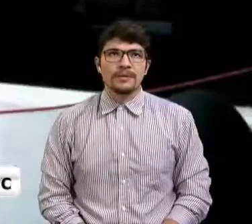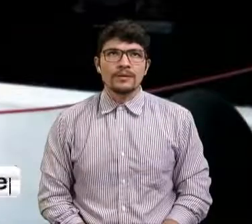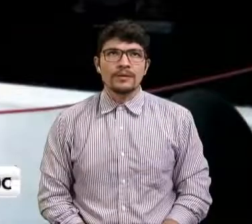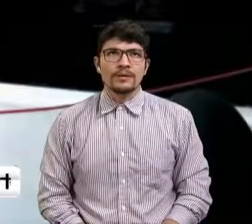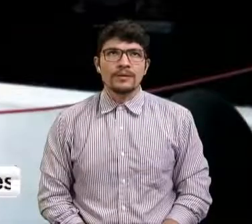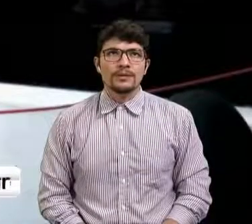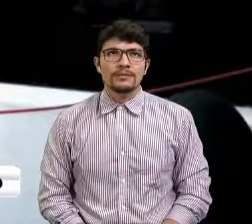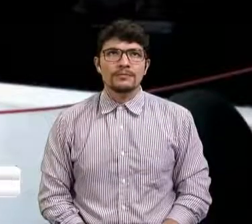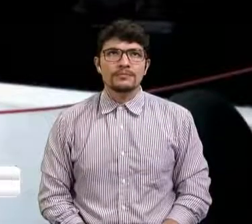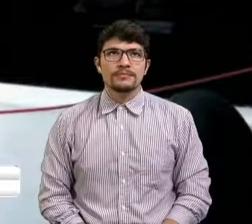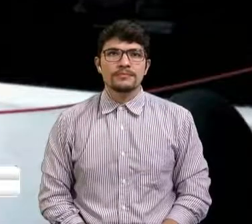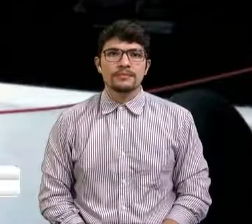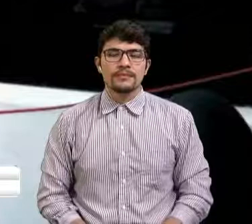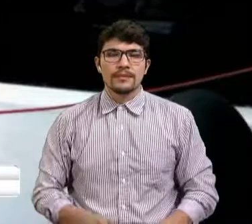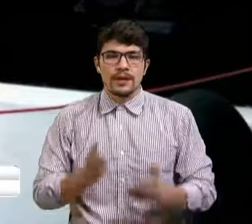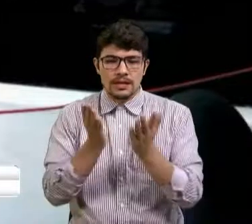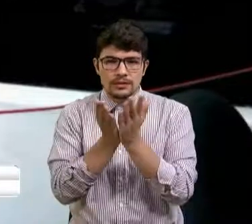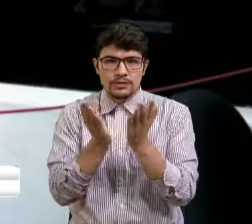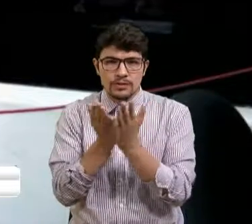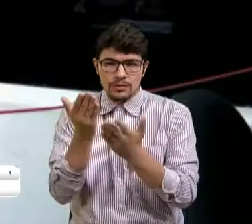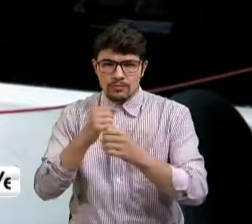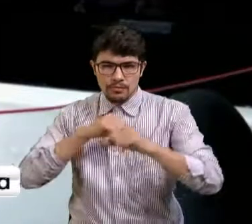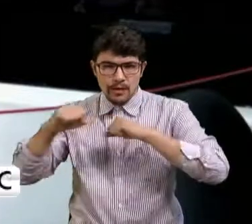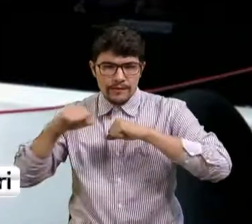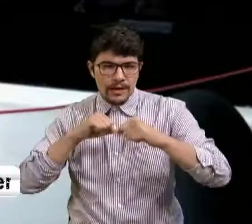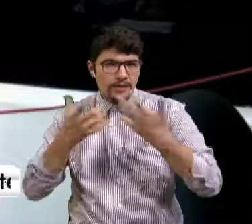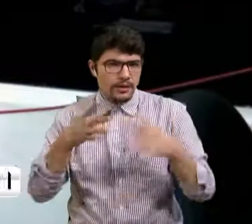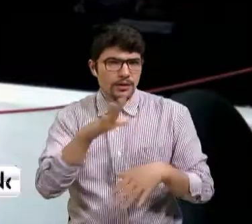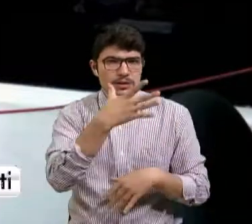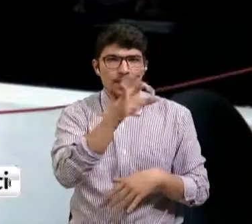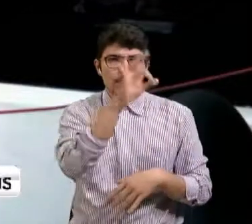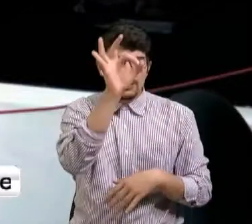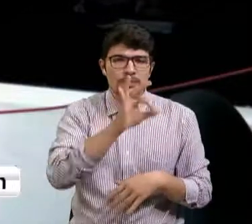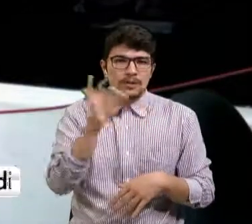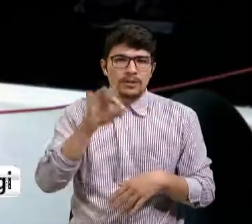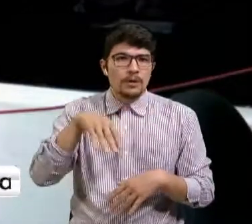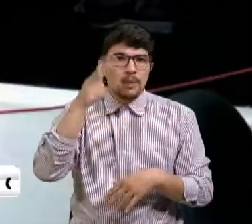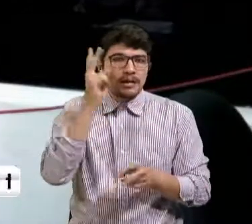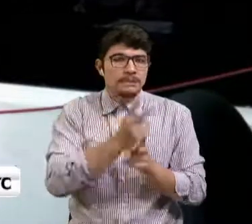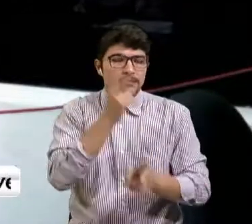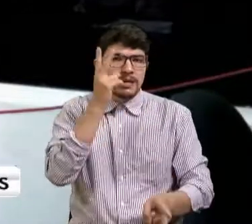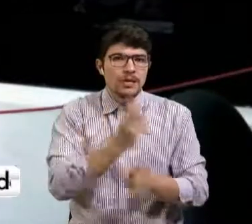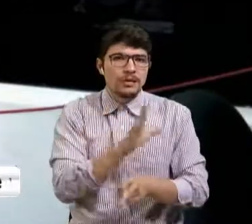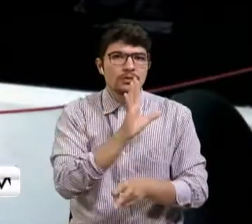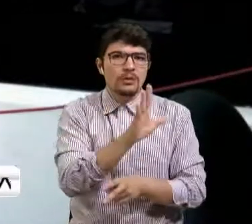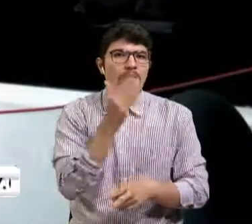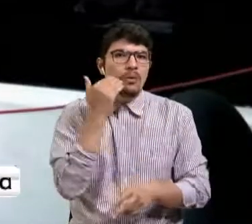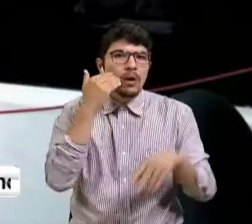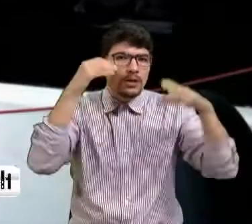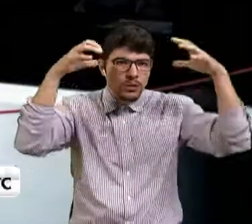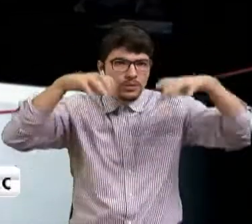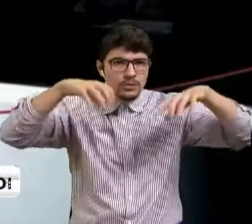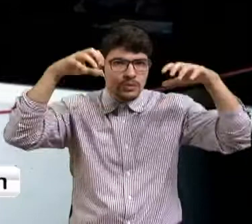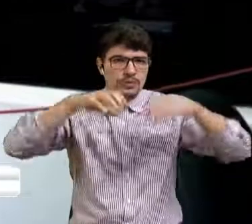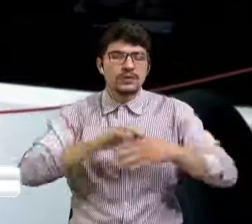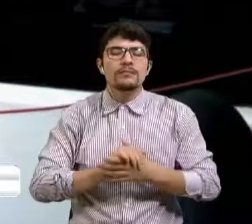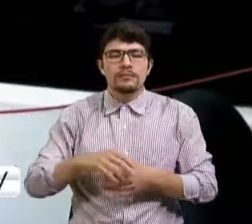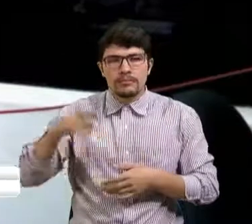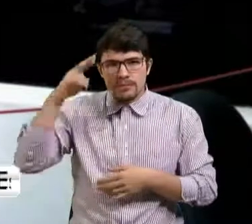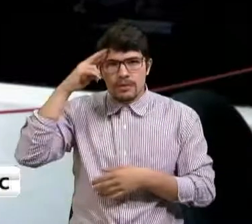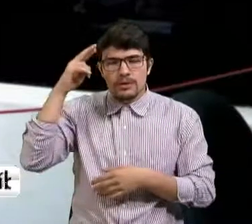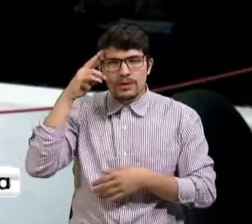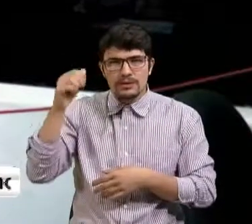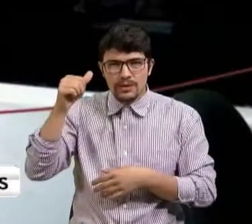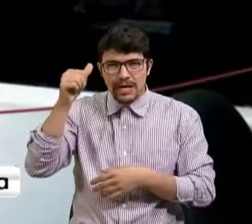según estudios de movilidad hasta en un 50% se aumentan las posibilidades de riesgos de accidentes cuando hay lluvias y esto fue lo que sucedió